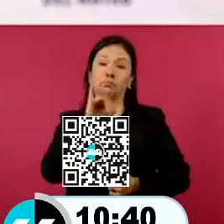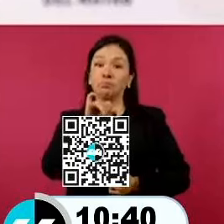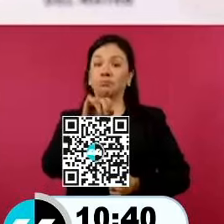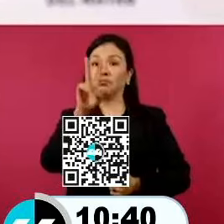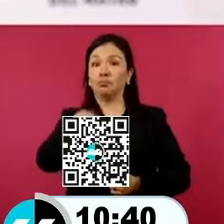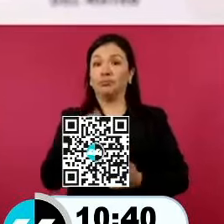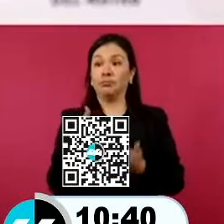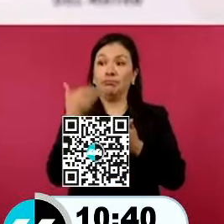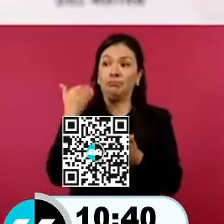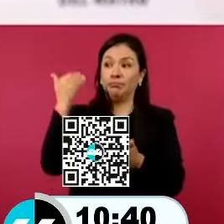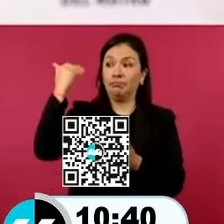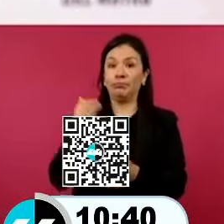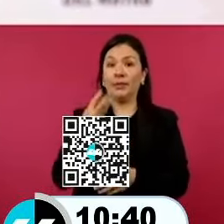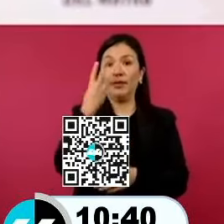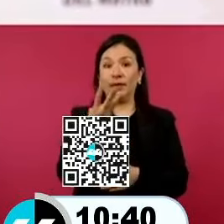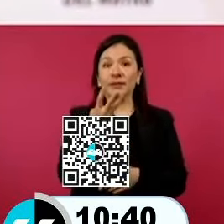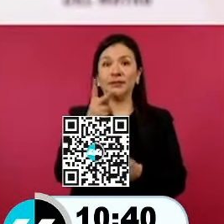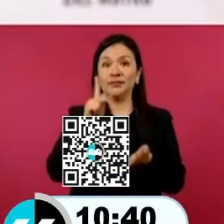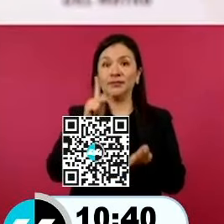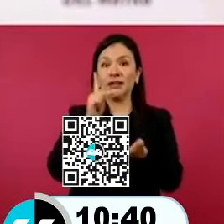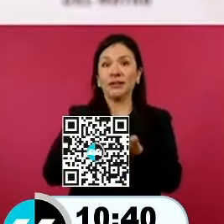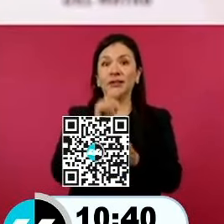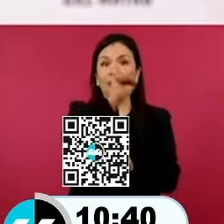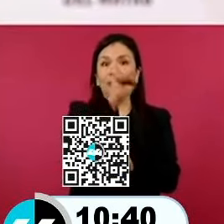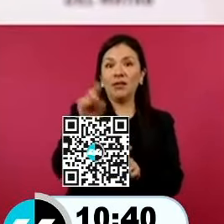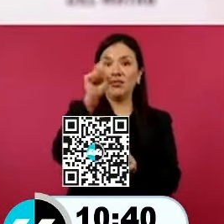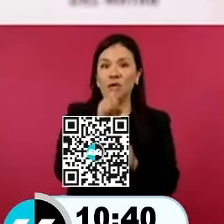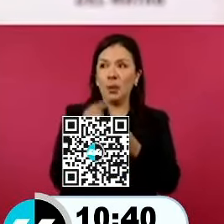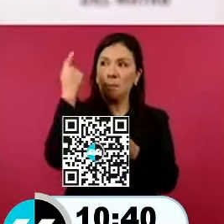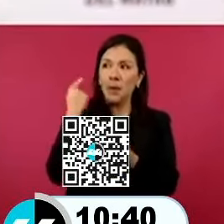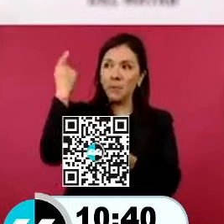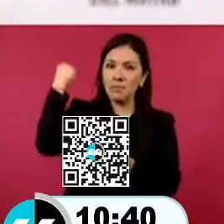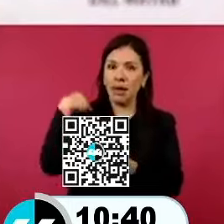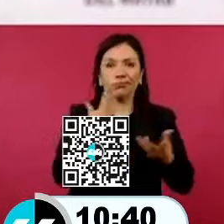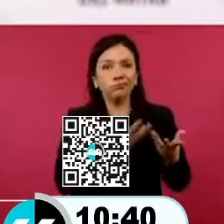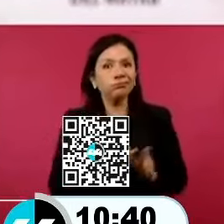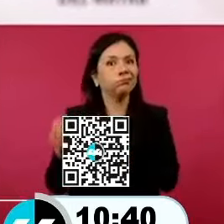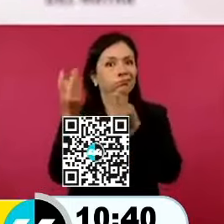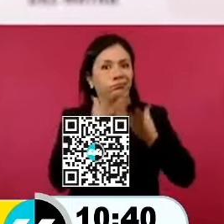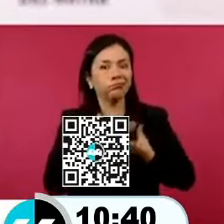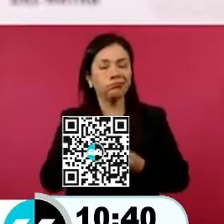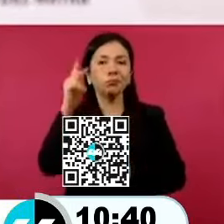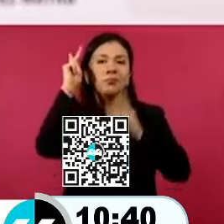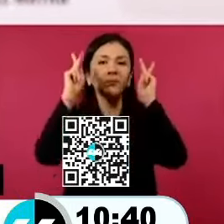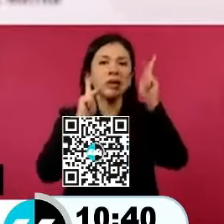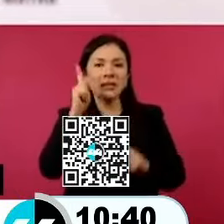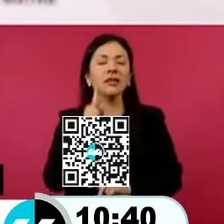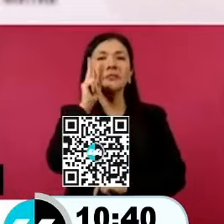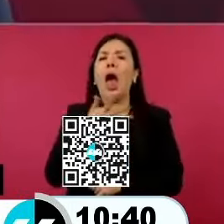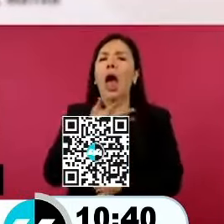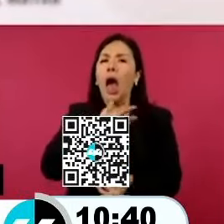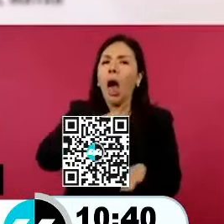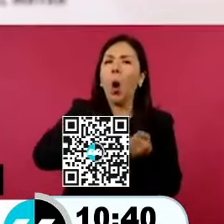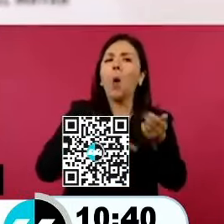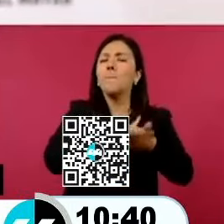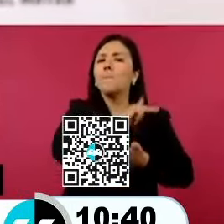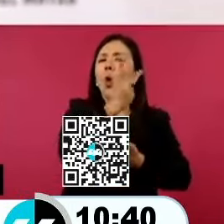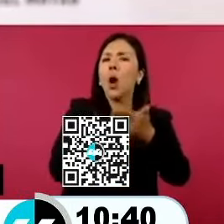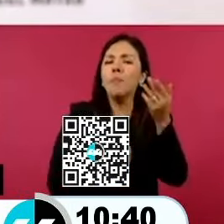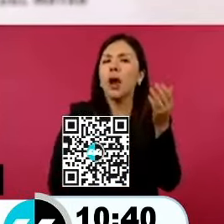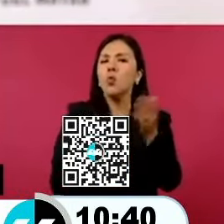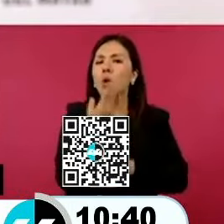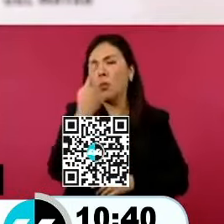en la conferencia mañanera de este lunes el presidente Andrés Manuel López Obrador destacó como uno de los grandes logros de su gestión haber